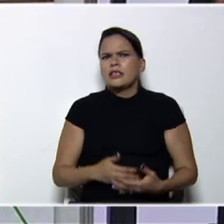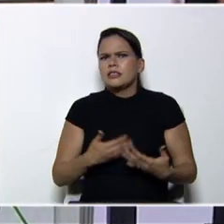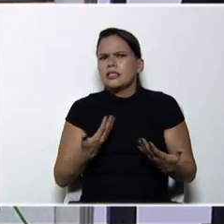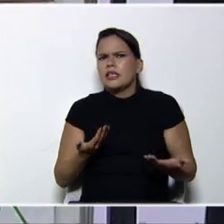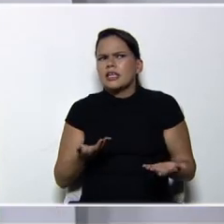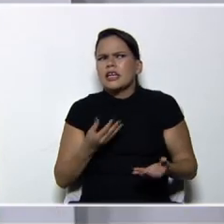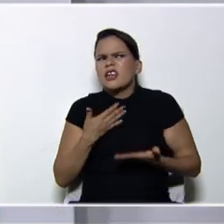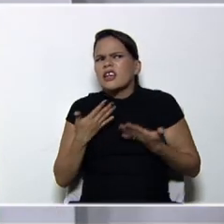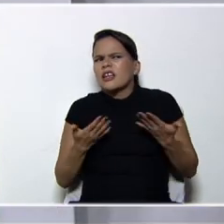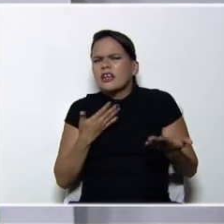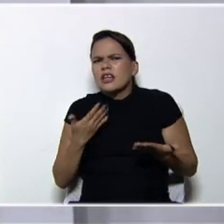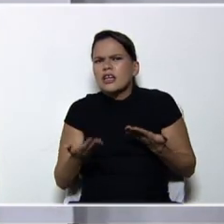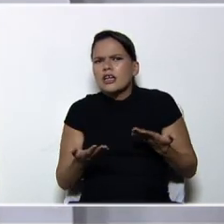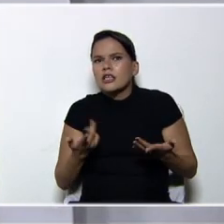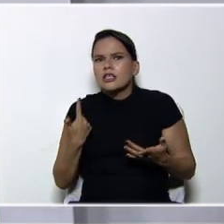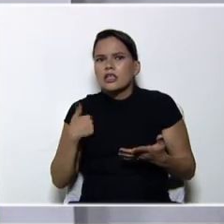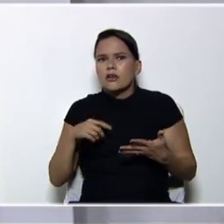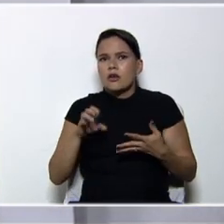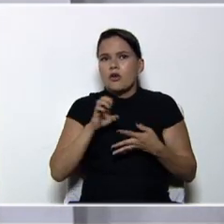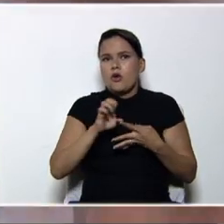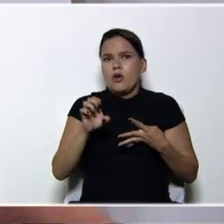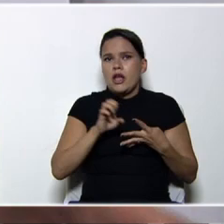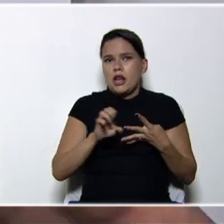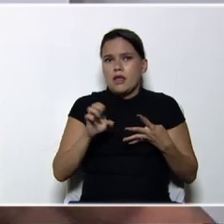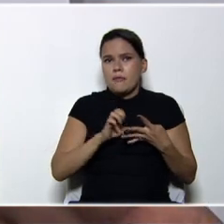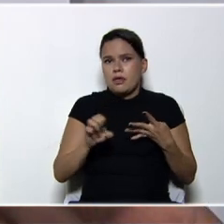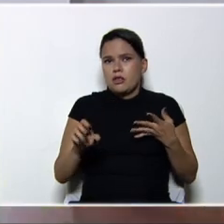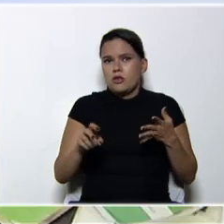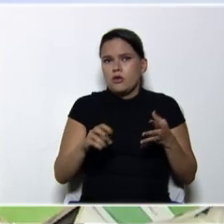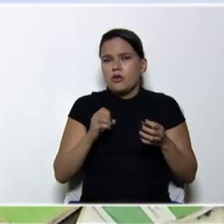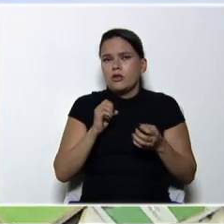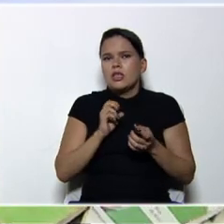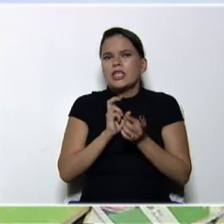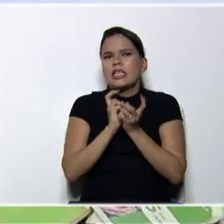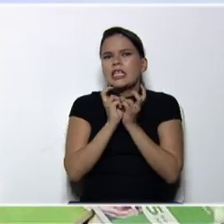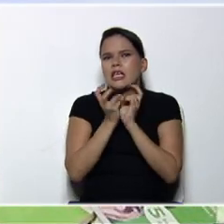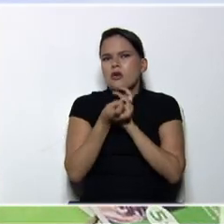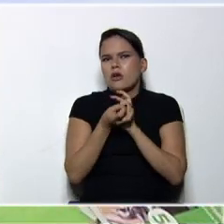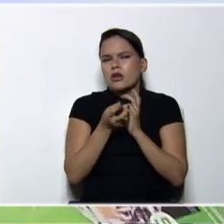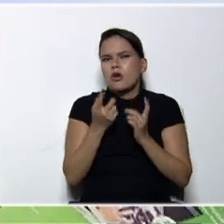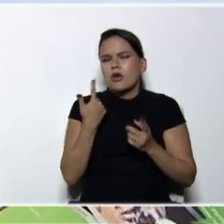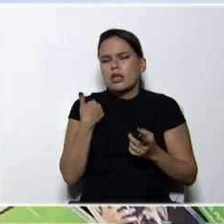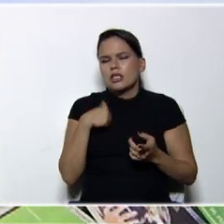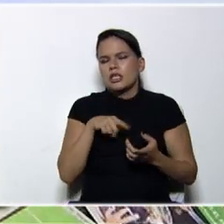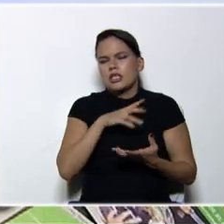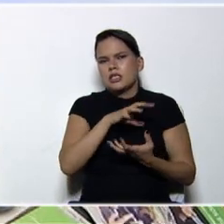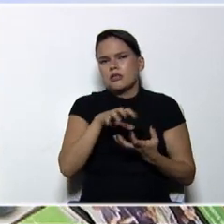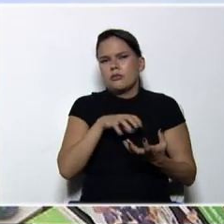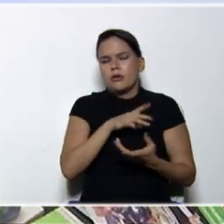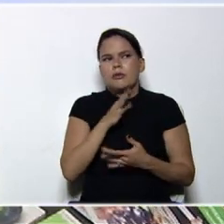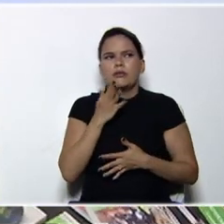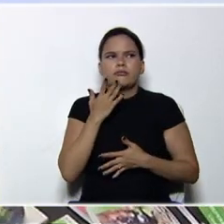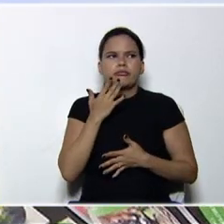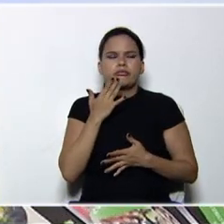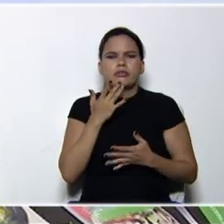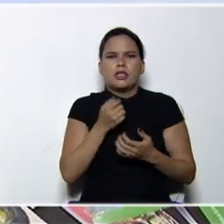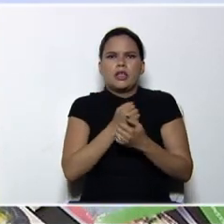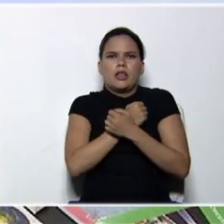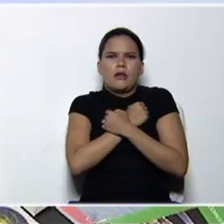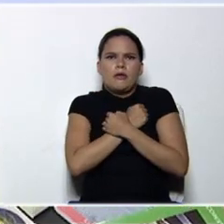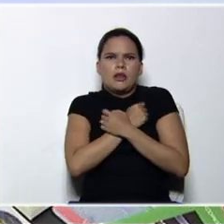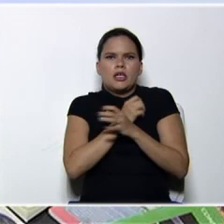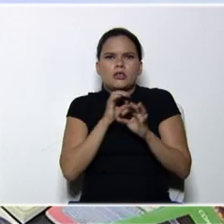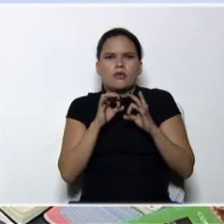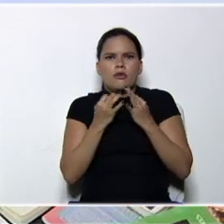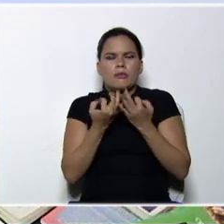que ver con los elementos teóricos que abordan ese problema. En el caso del abrazo en familia, si yo colocase eso o buscara